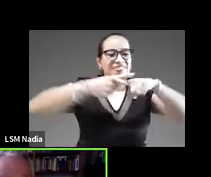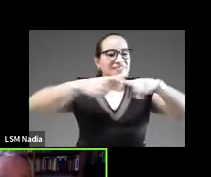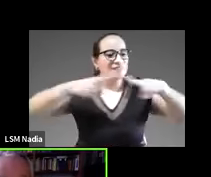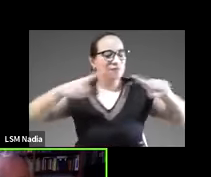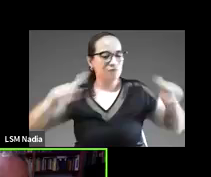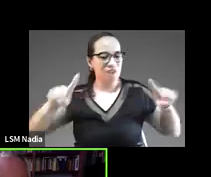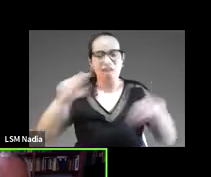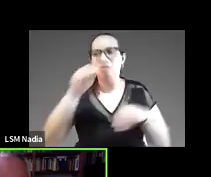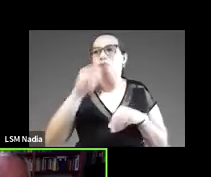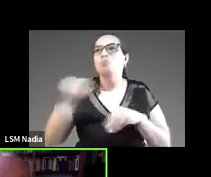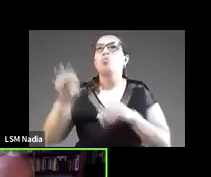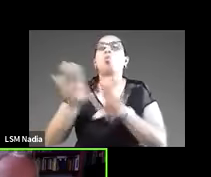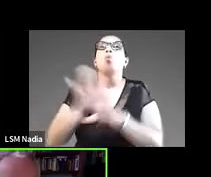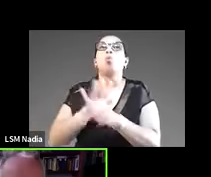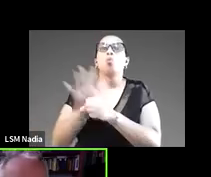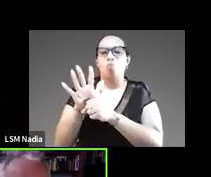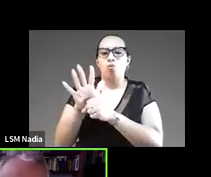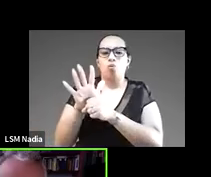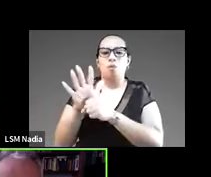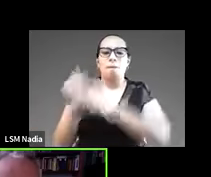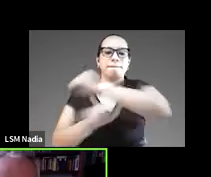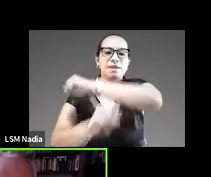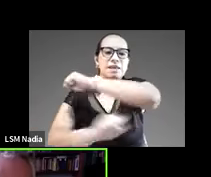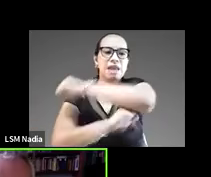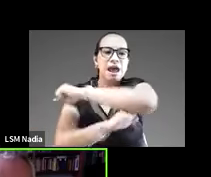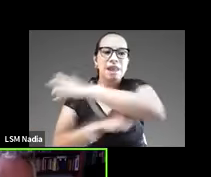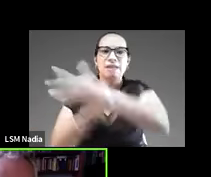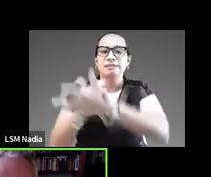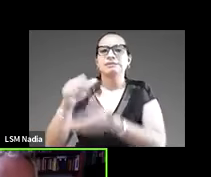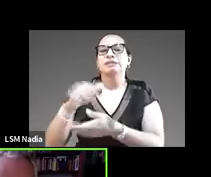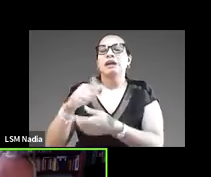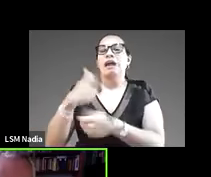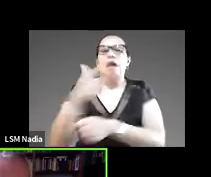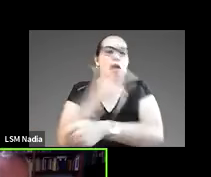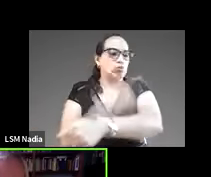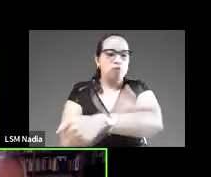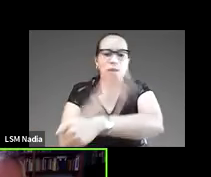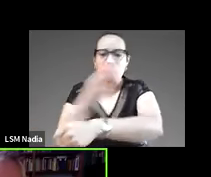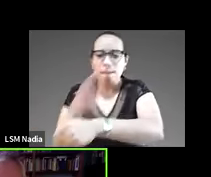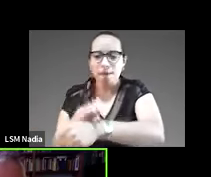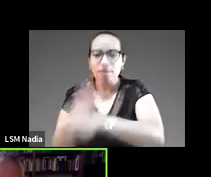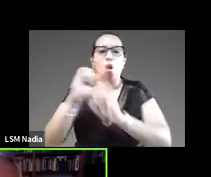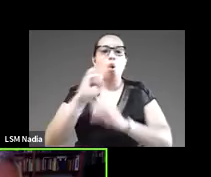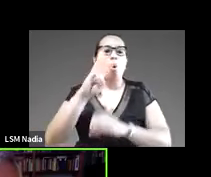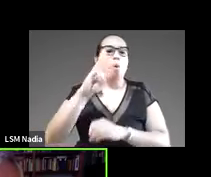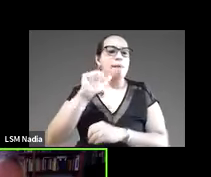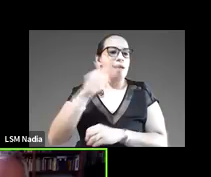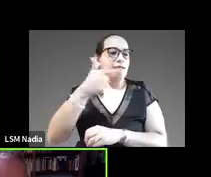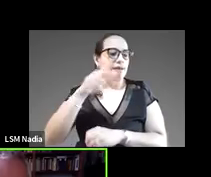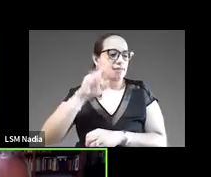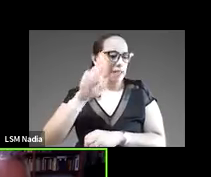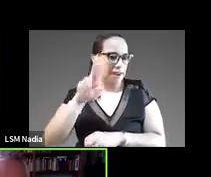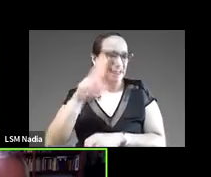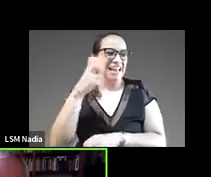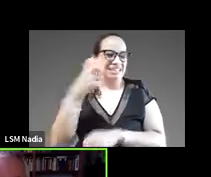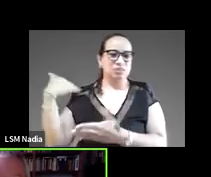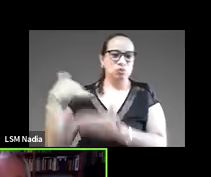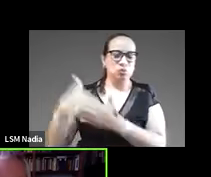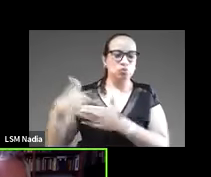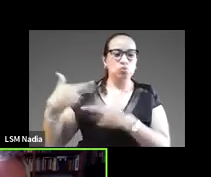que funciona en el circuito interior en la GAM, ahí el Richard Wagner, ¿no? Que es uno de los más